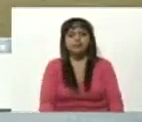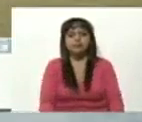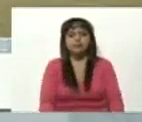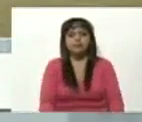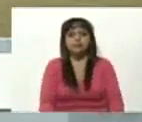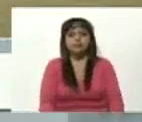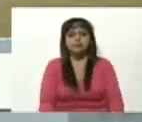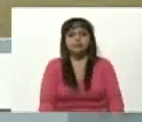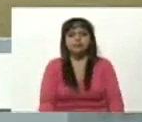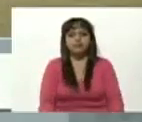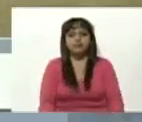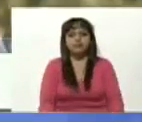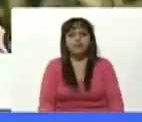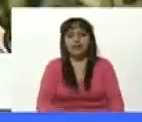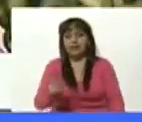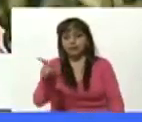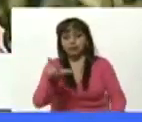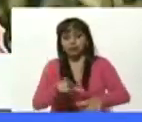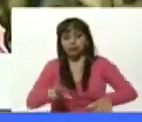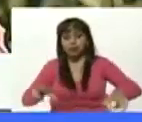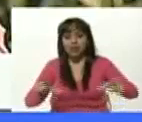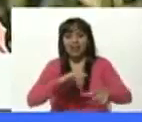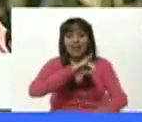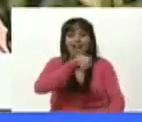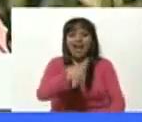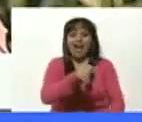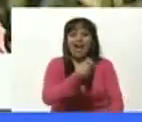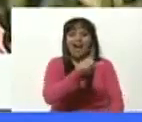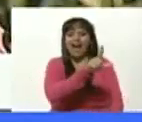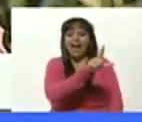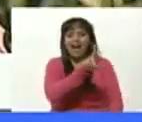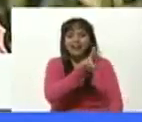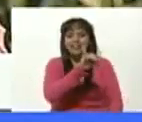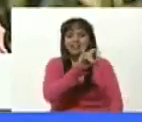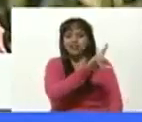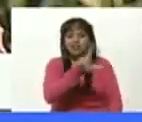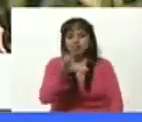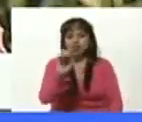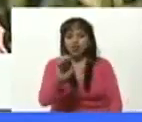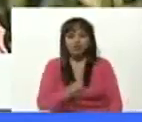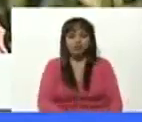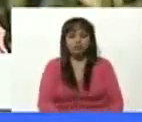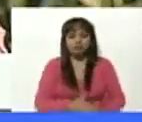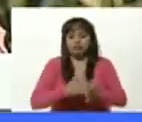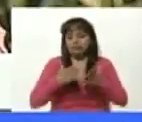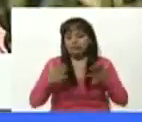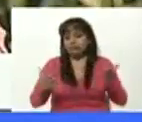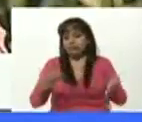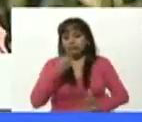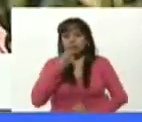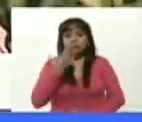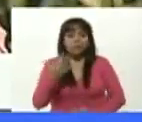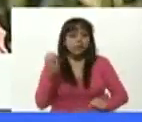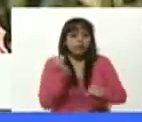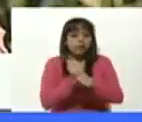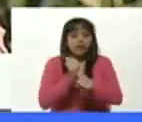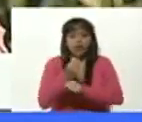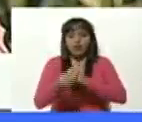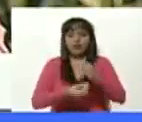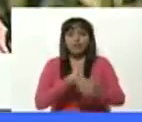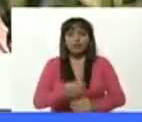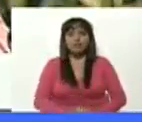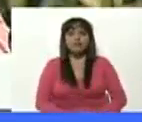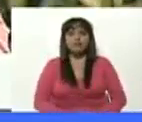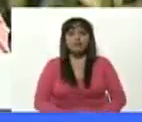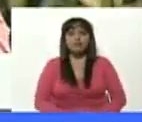Sector Pozo de Rosas, allá en el Jarillo. ¿Ah? Qué cosa tan maravillosa.